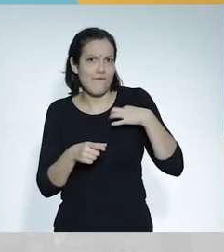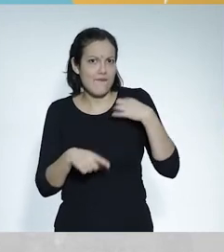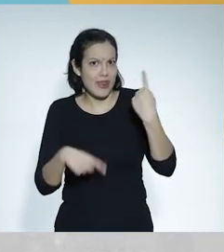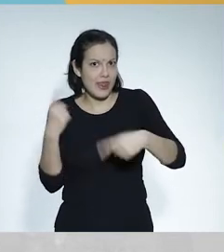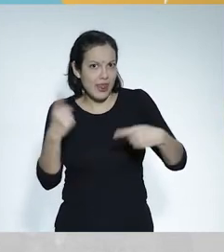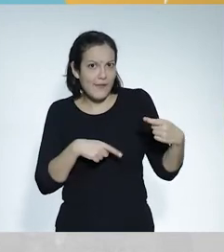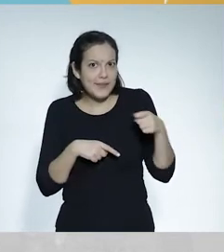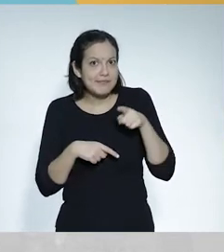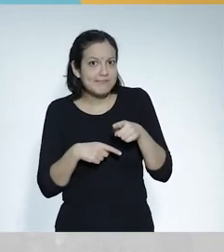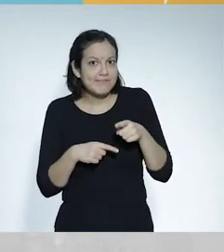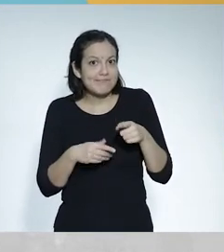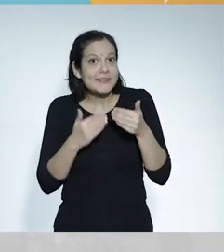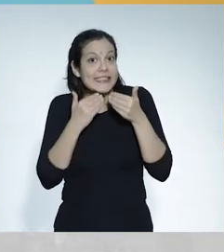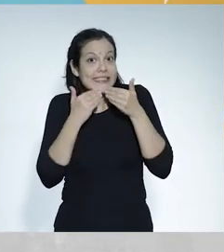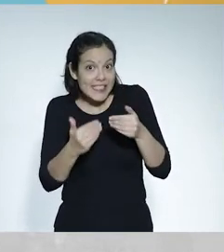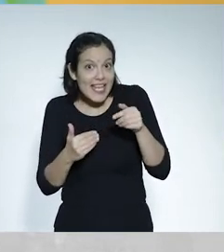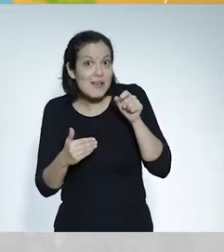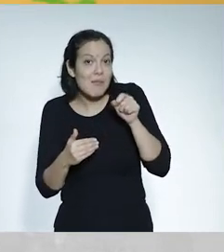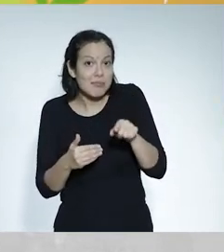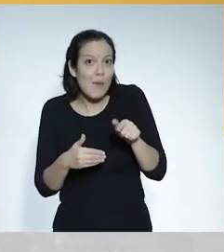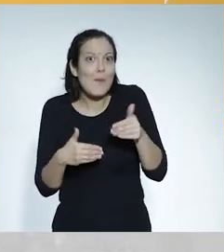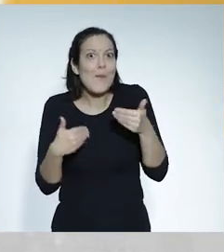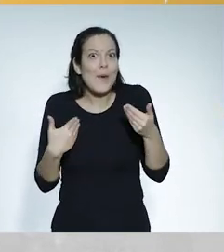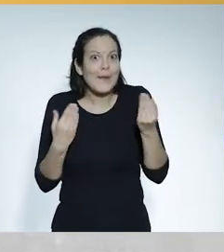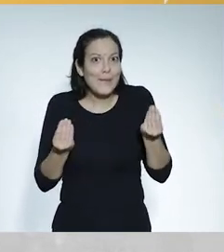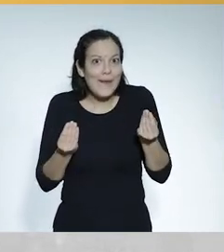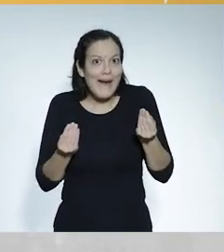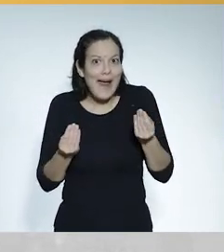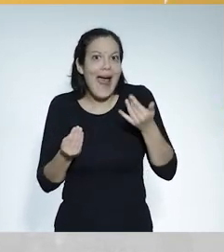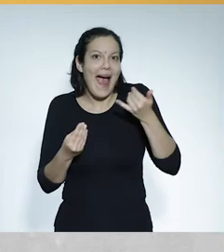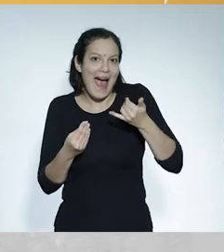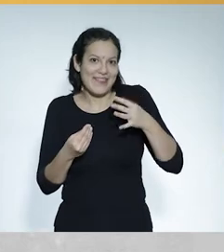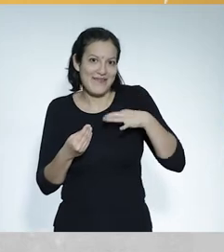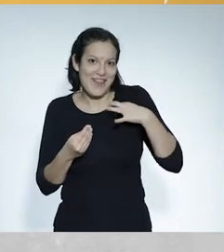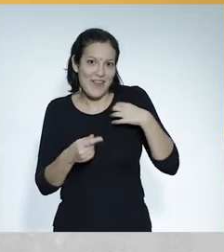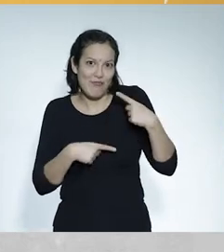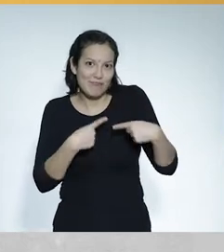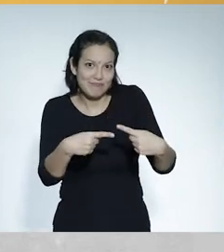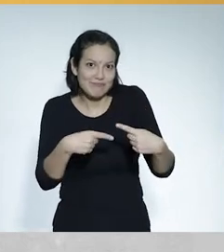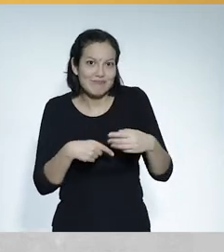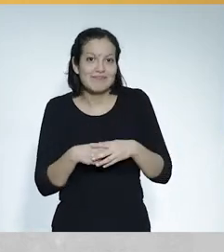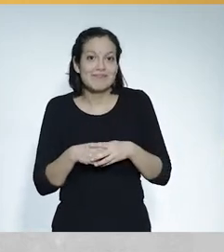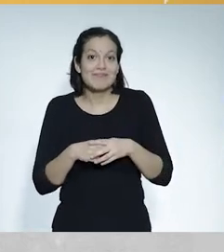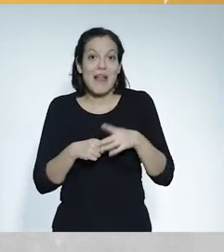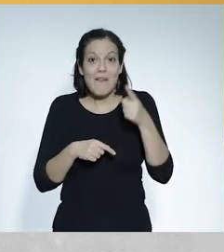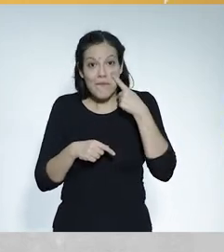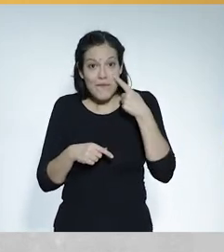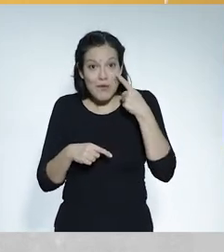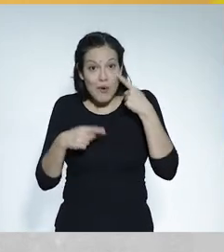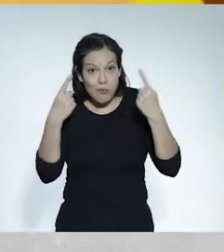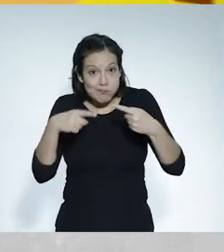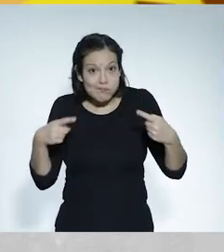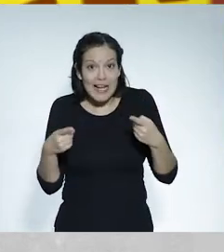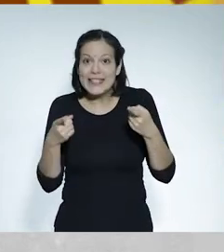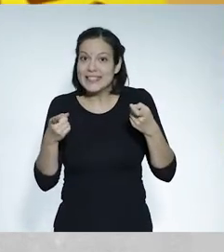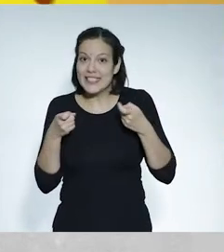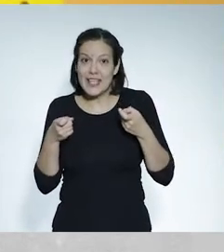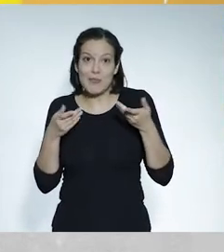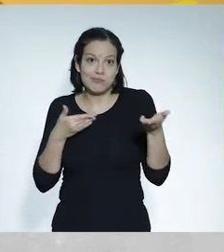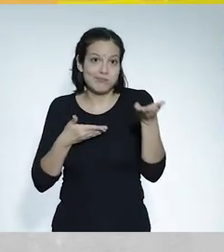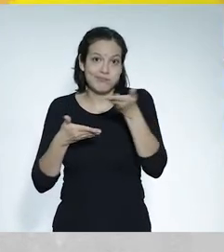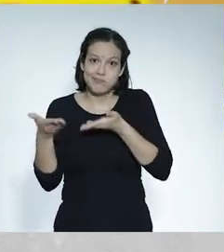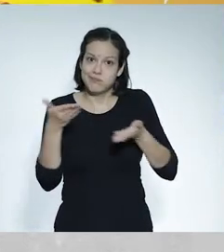a ella podemos subsistir. Los seres vivos nos necesitamos